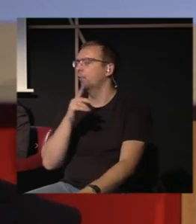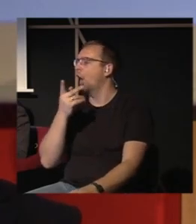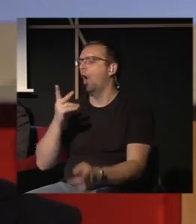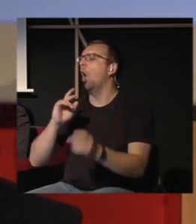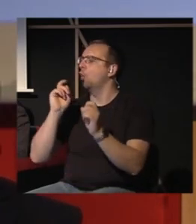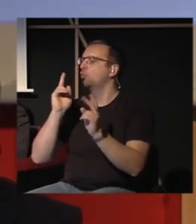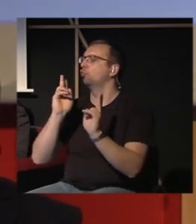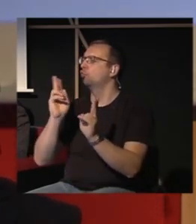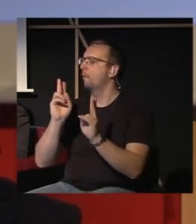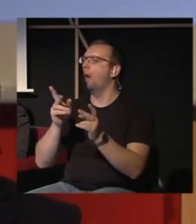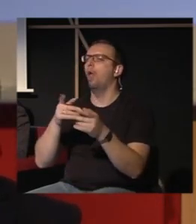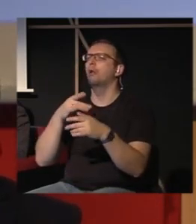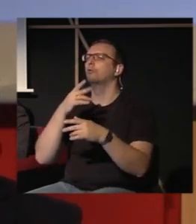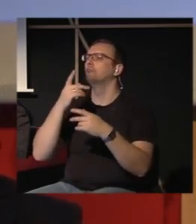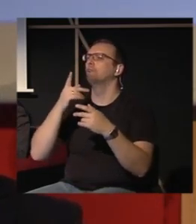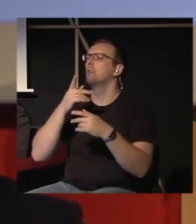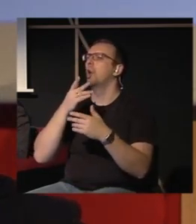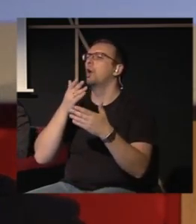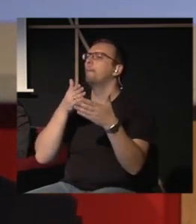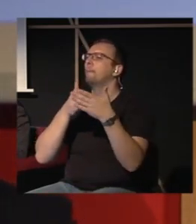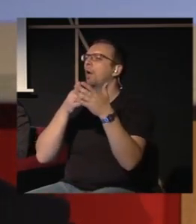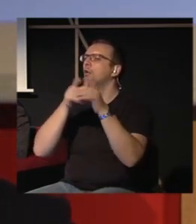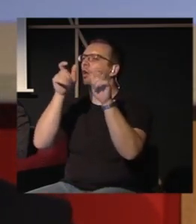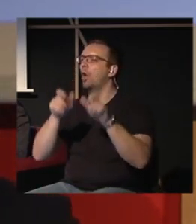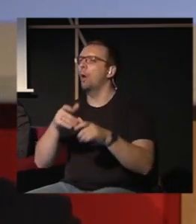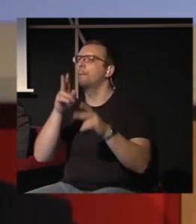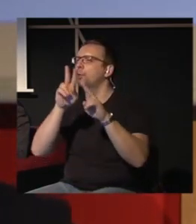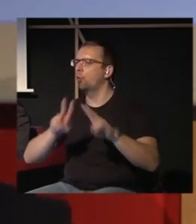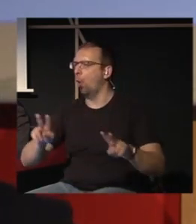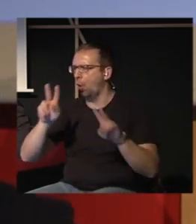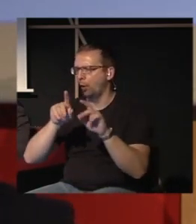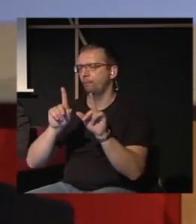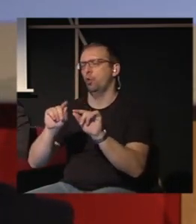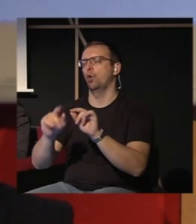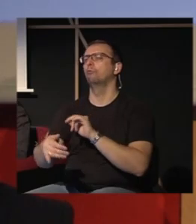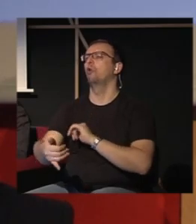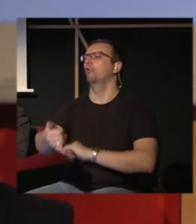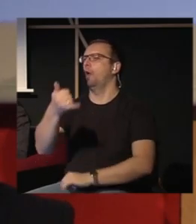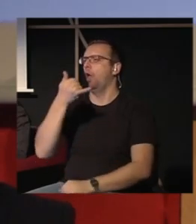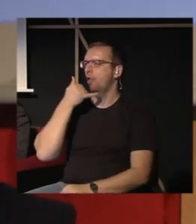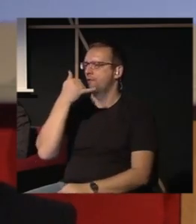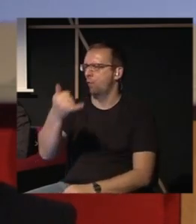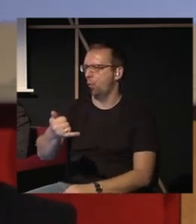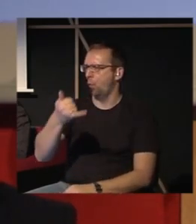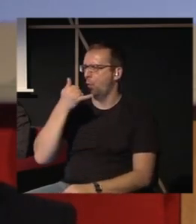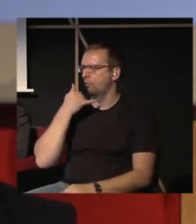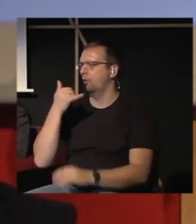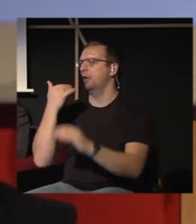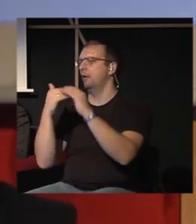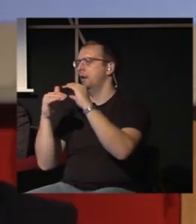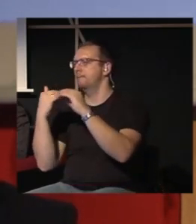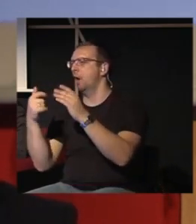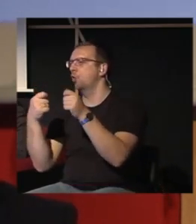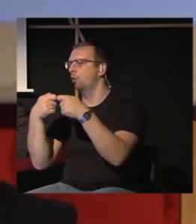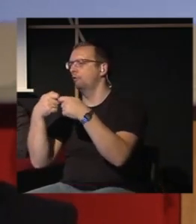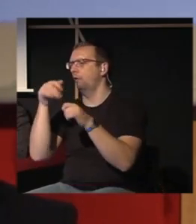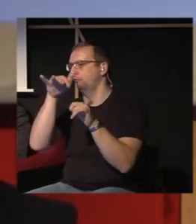cual ellos pueden contactar conmigo para explicar sugerencias, algún problema o reclamaciones. Que este último apartado, las